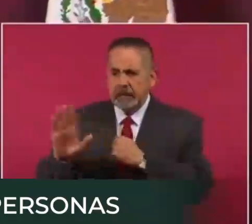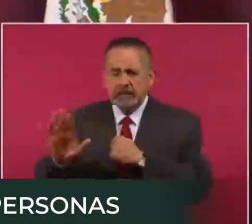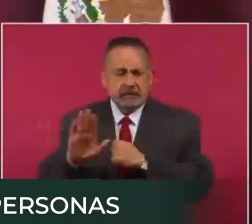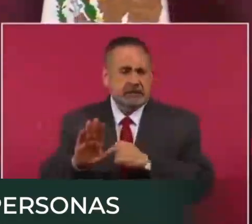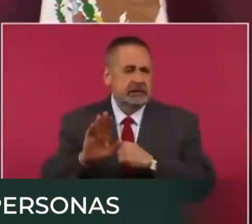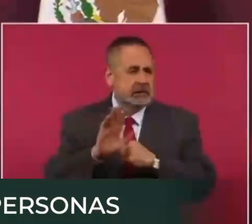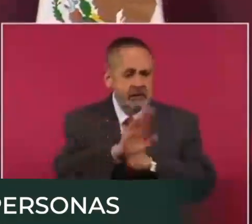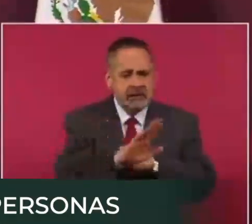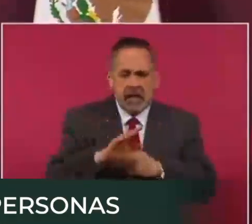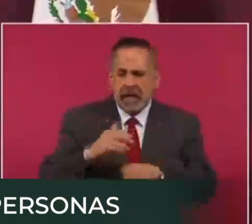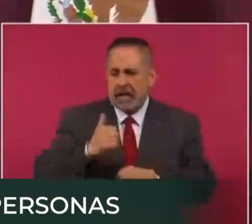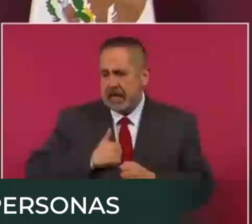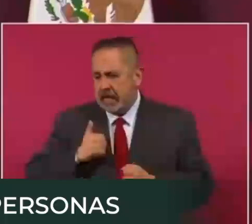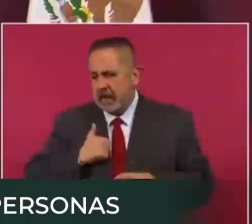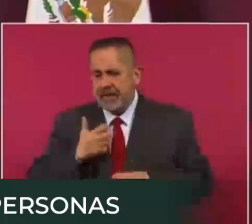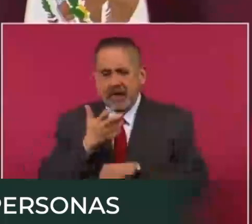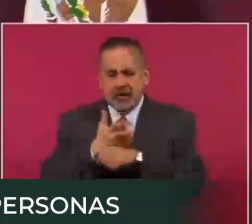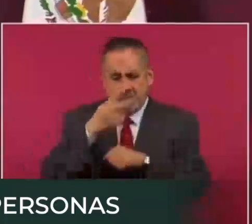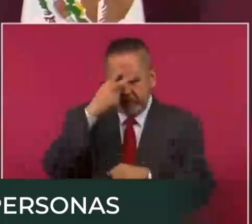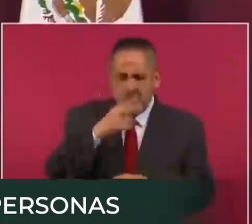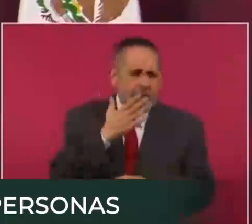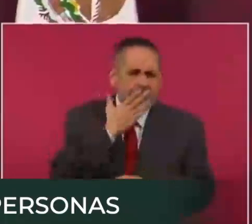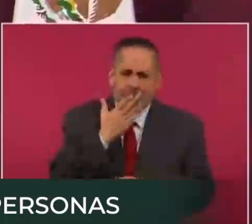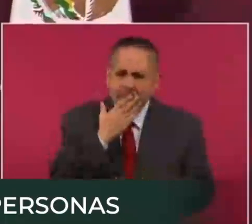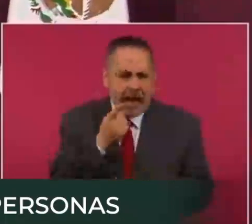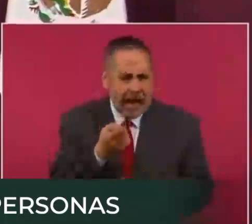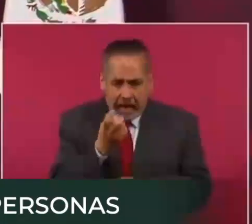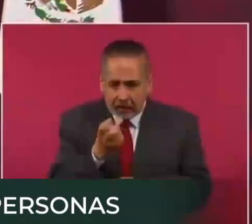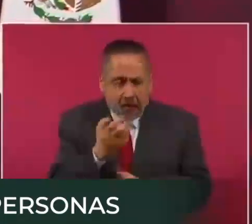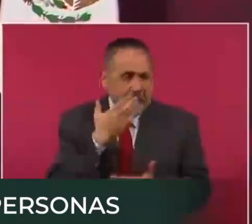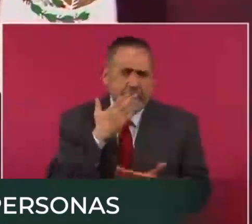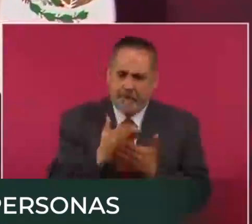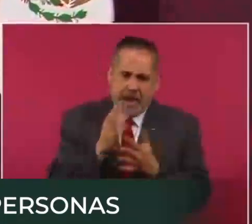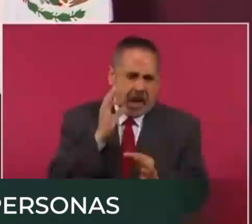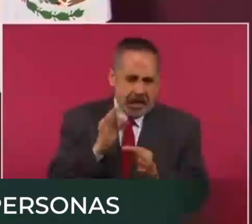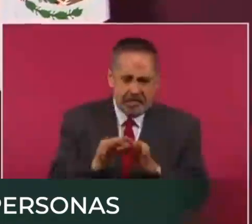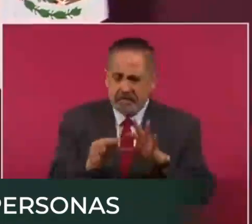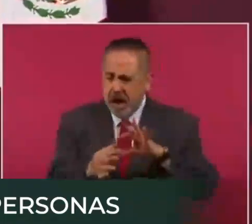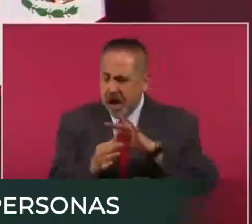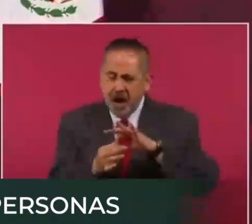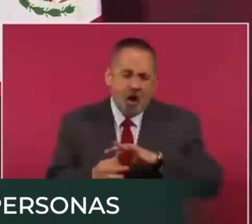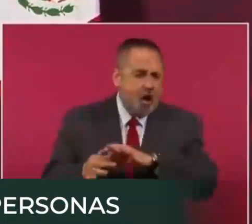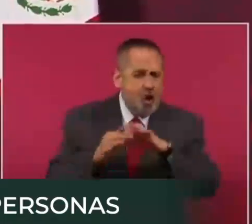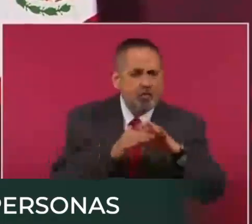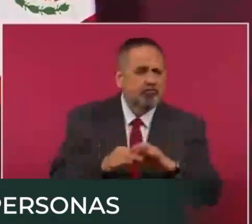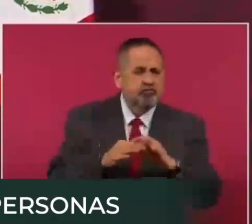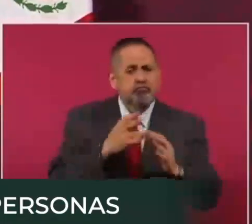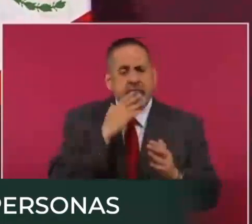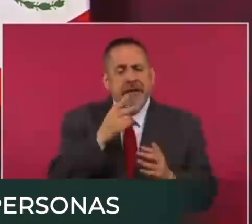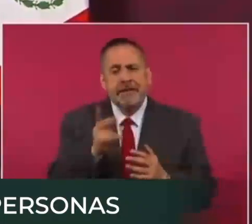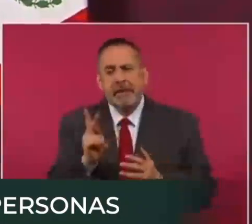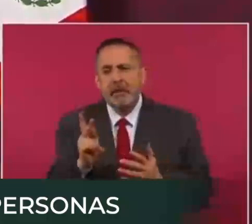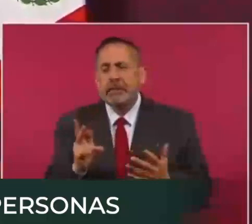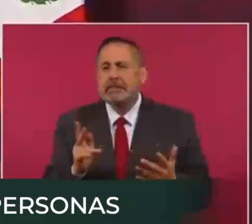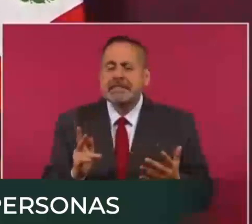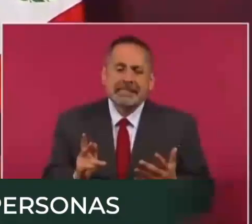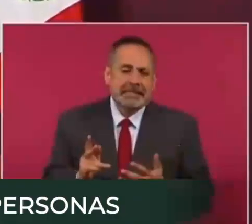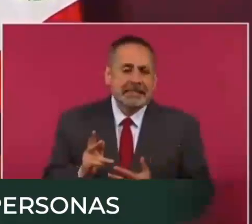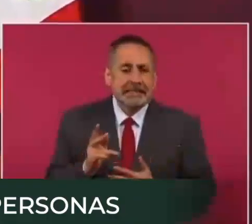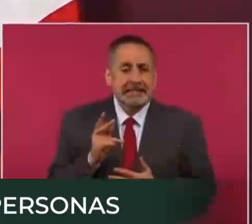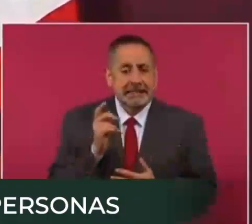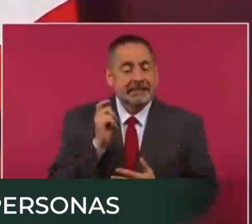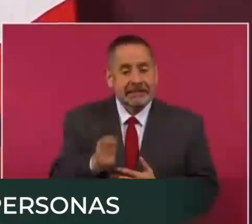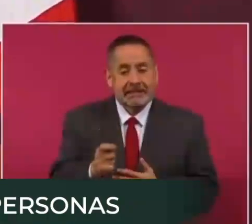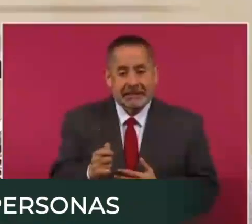Obrador, entonces presidente electo de México, anunció que al iniciar su gobierno fusionaría las empresas Diconsa y Liconsa de